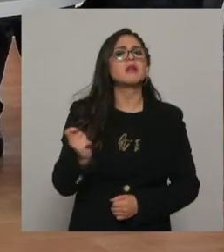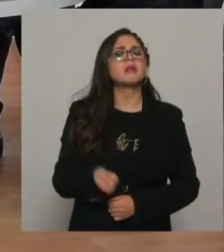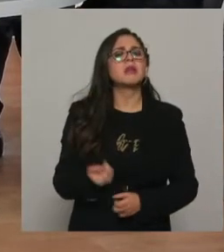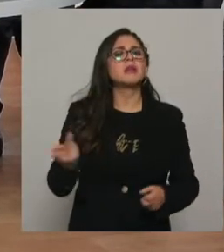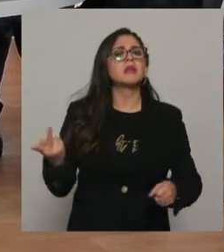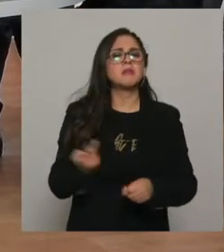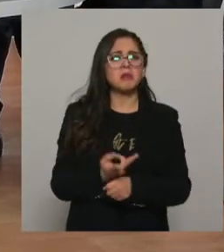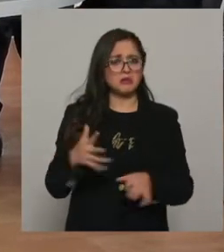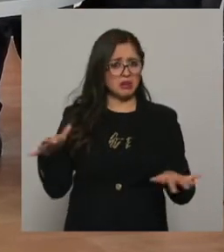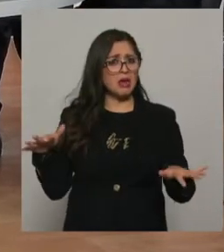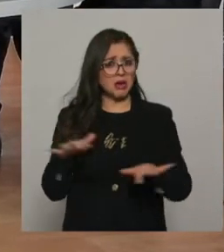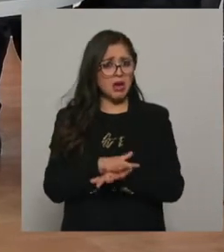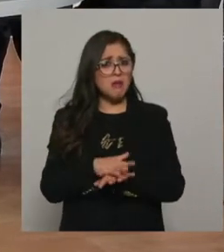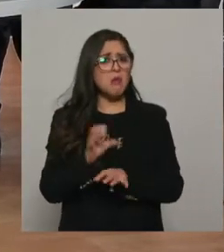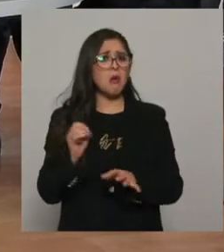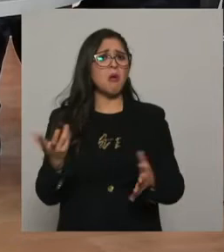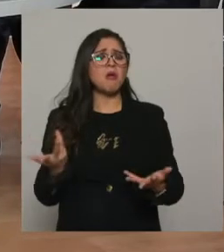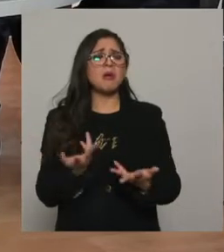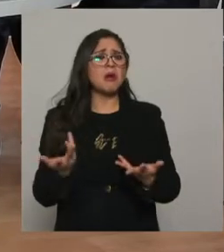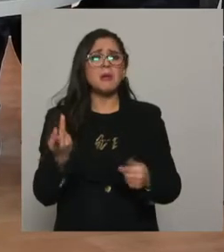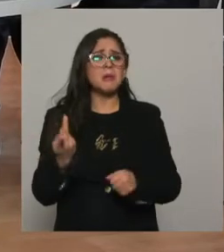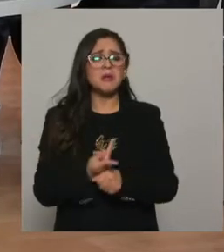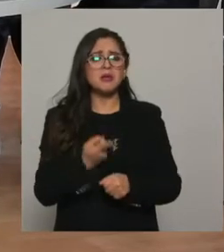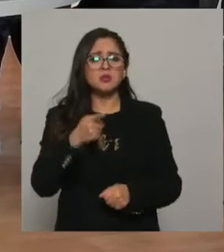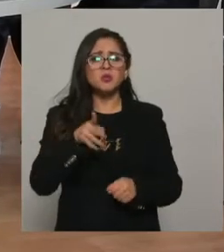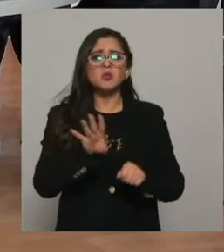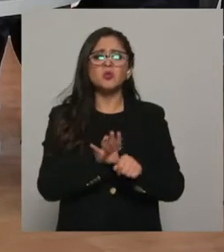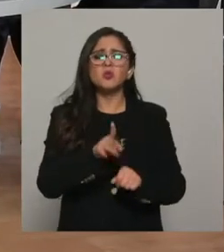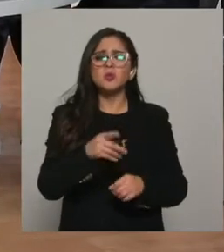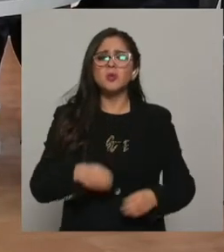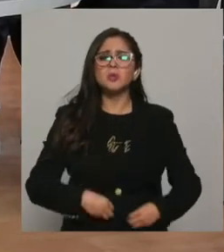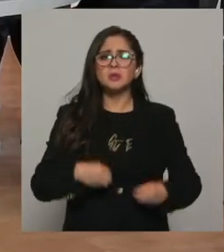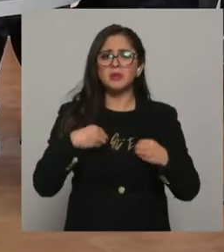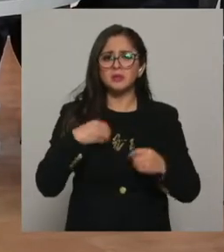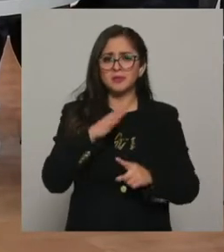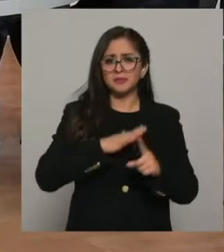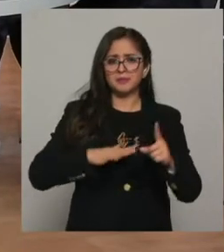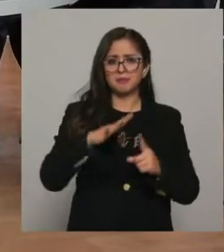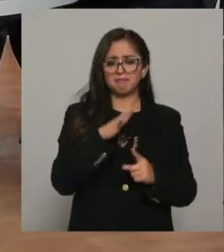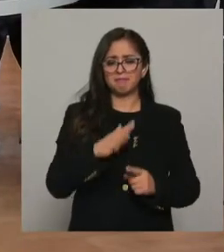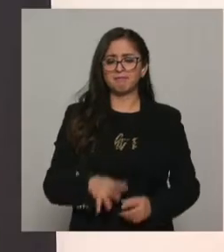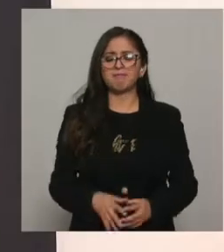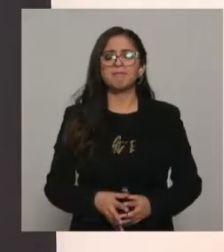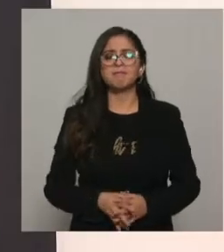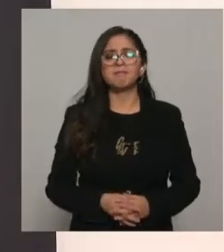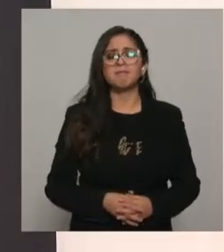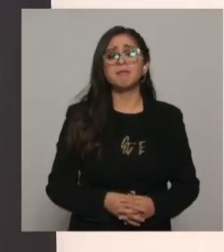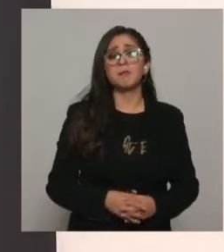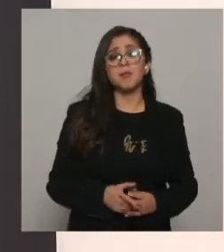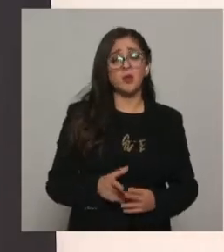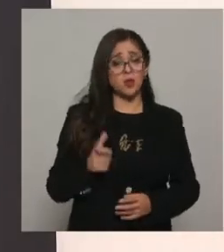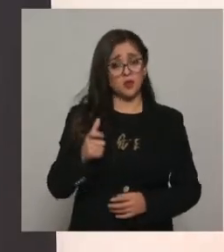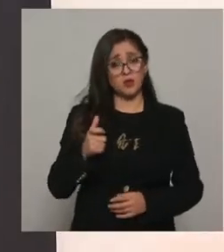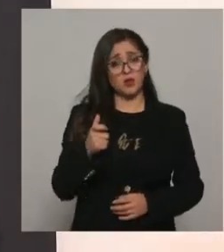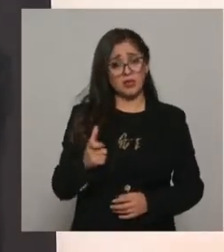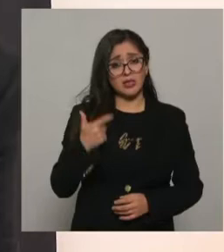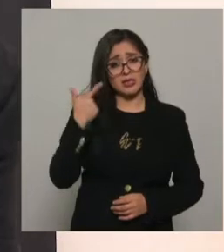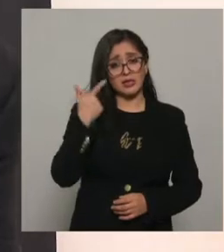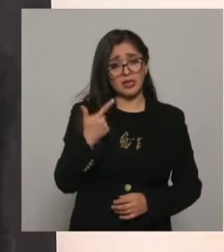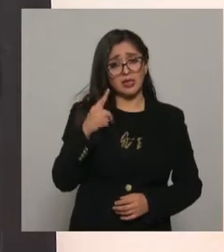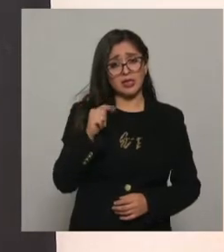se ha cambiado o se ha transformado, ¿cómo lo han vivido ahí? Claro que sí, Xochimilco es una de las 7 tribus